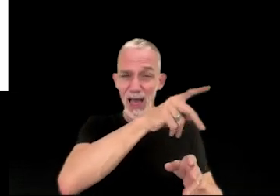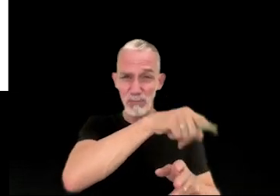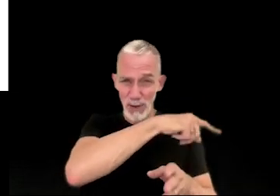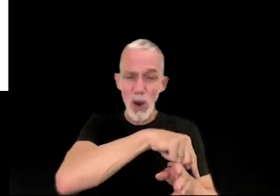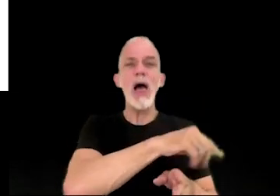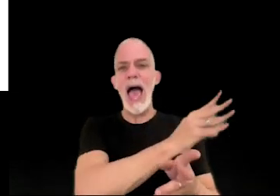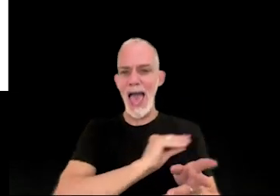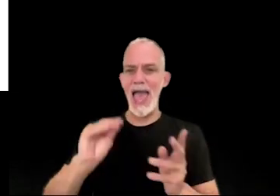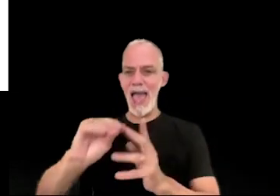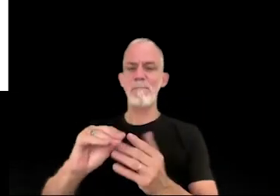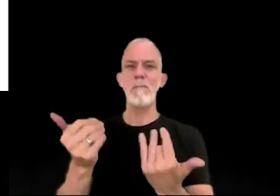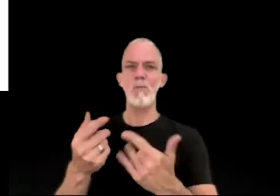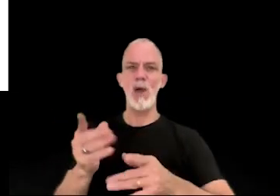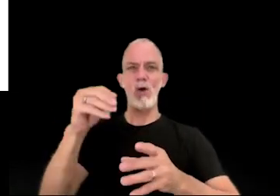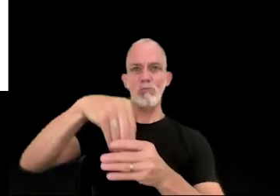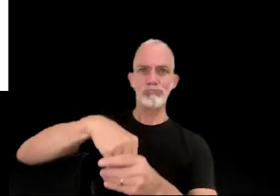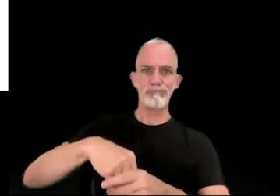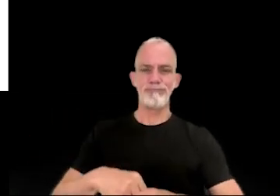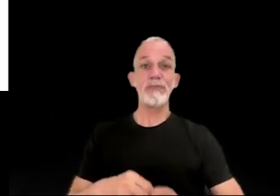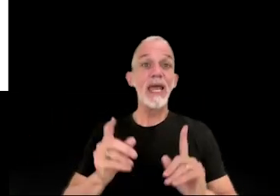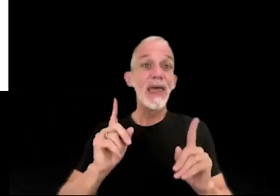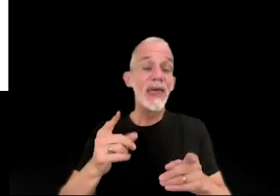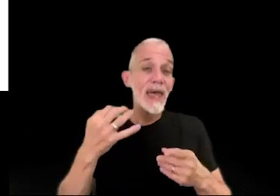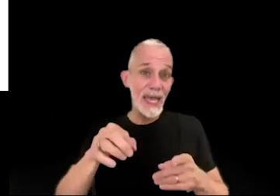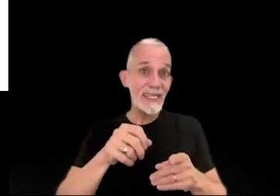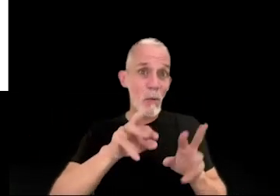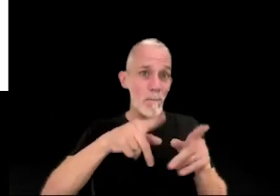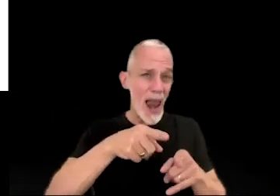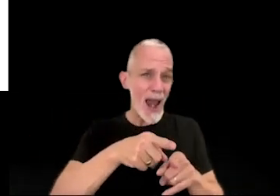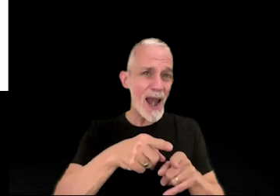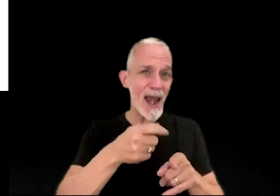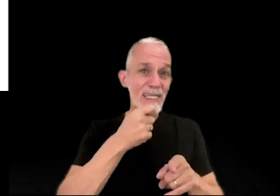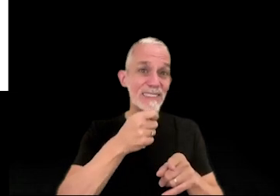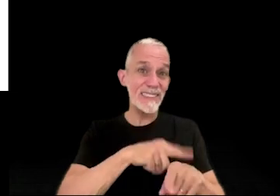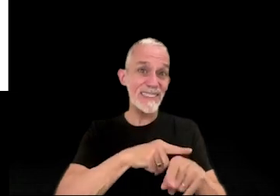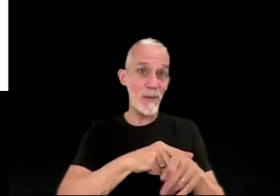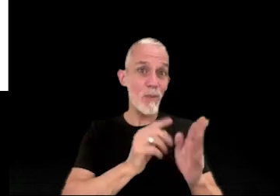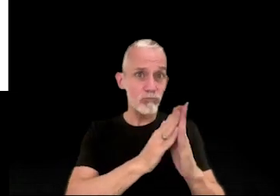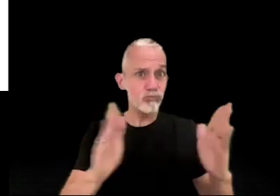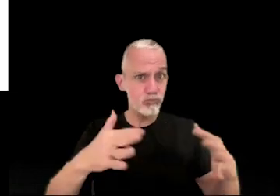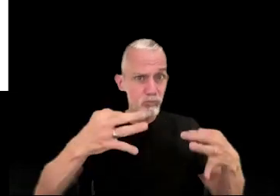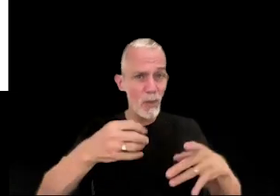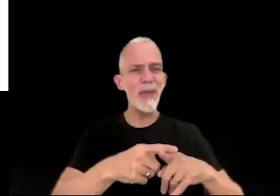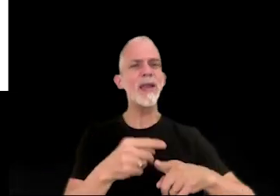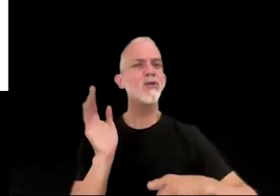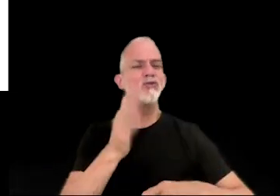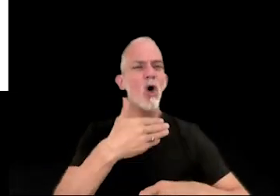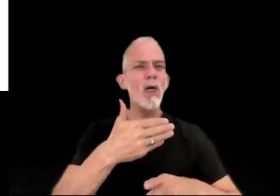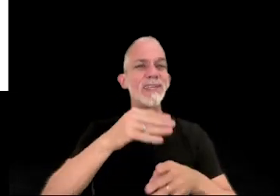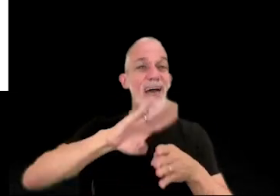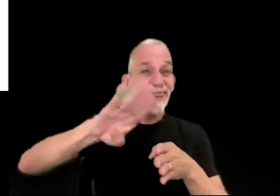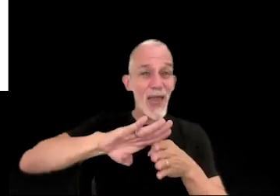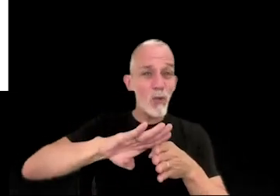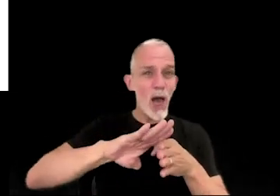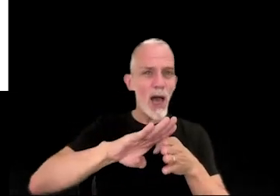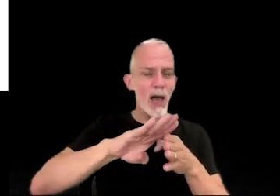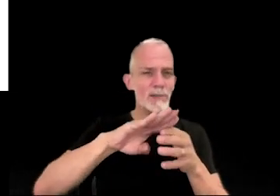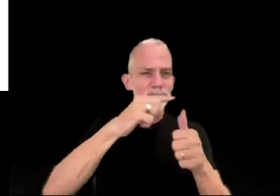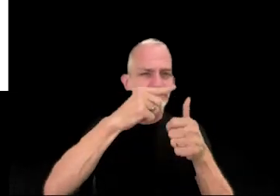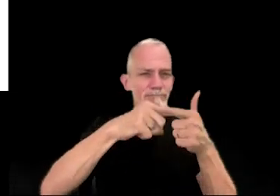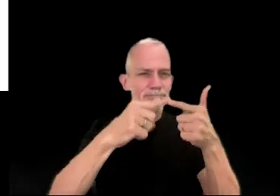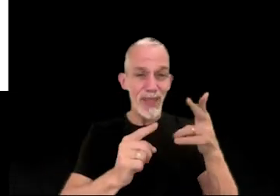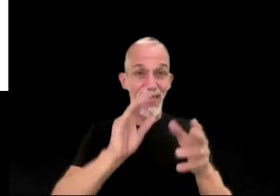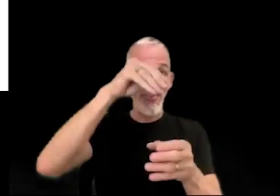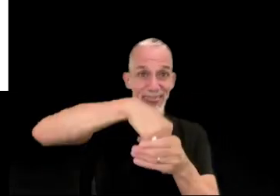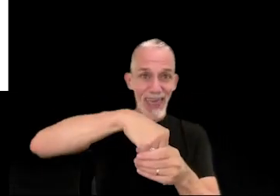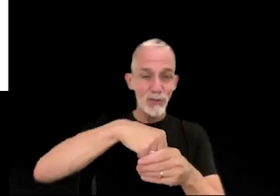esos planes tienen que incluir, si están vigentes, la posibilidad de que todas las obligaciones que estuvieran en ese plan